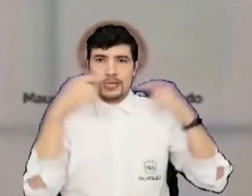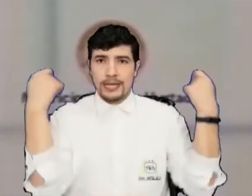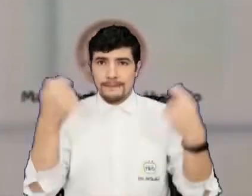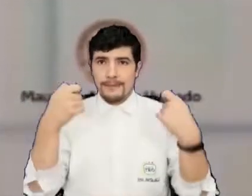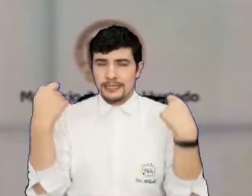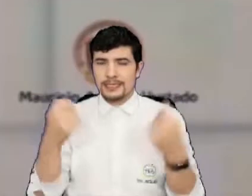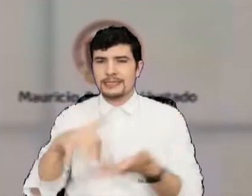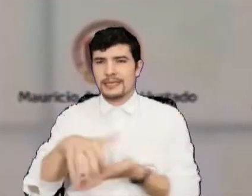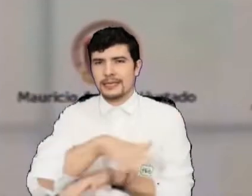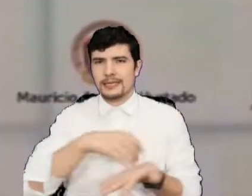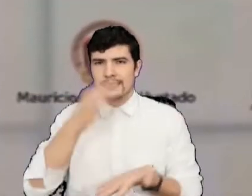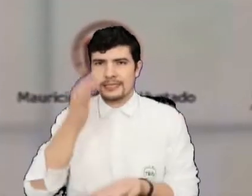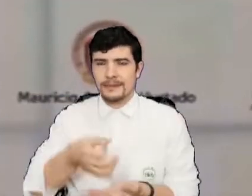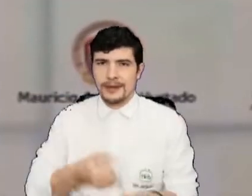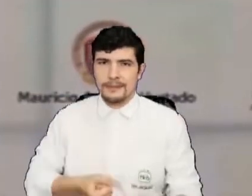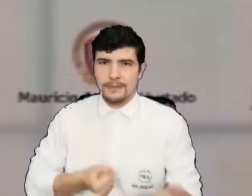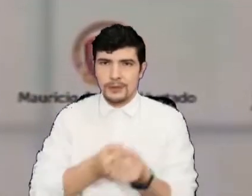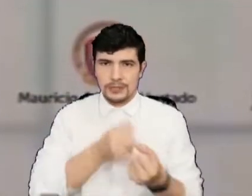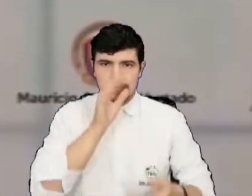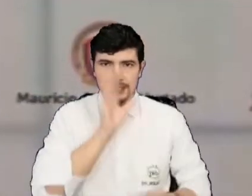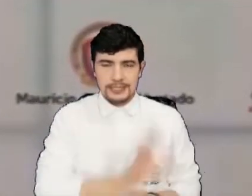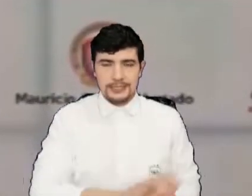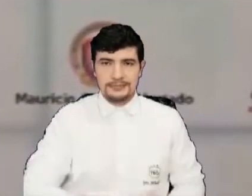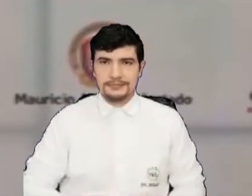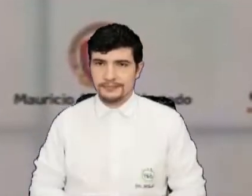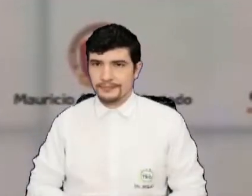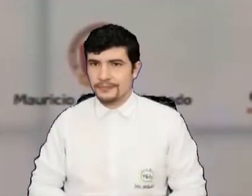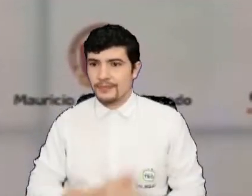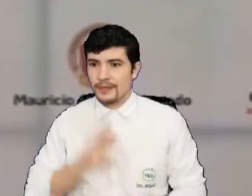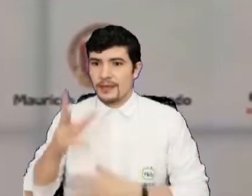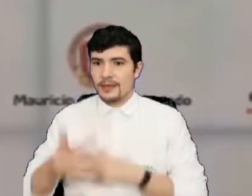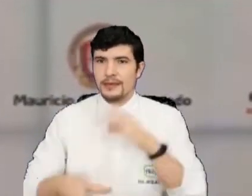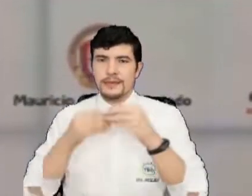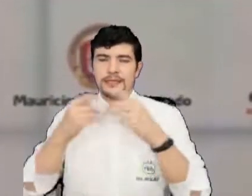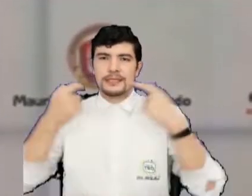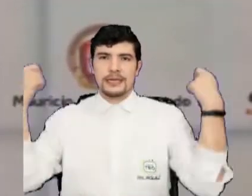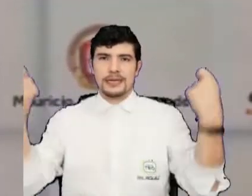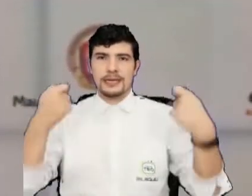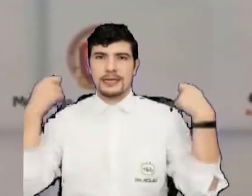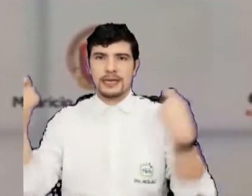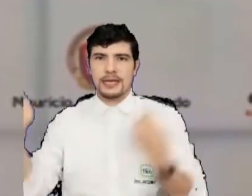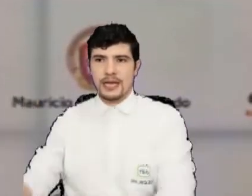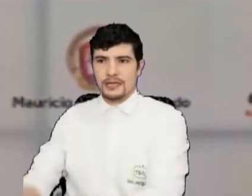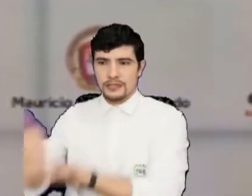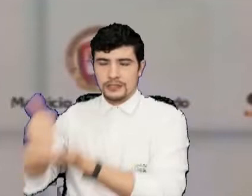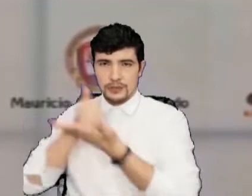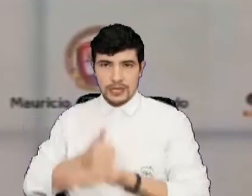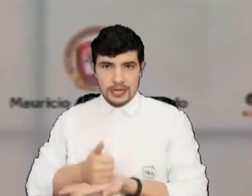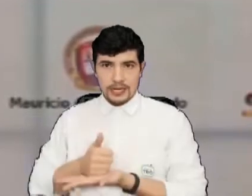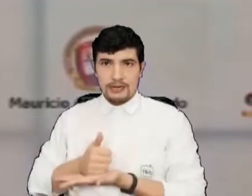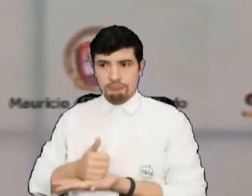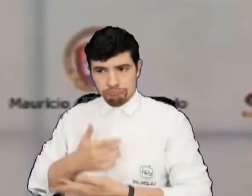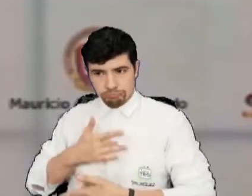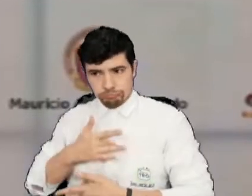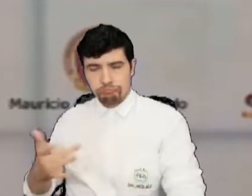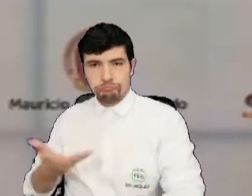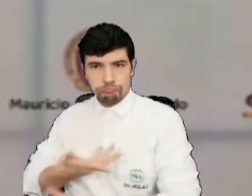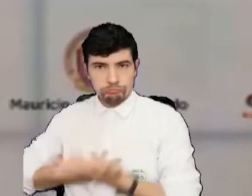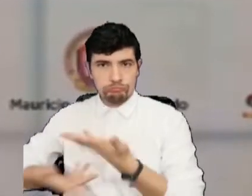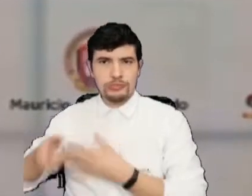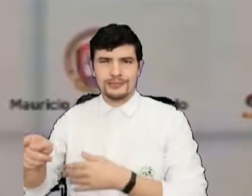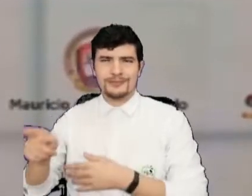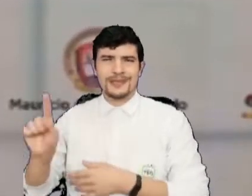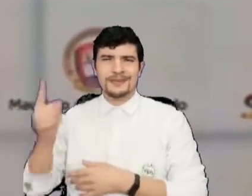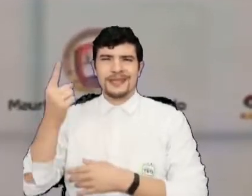del riesgo, 54.000, a la campaña Ayudarnos Hace Bien de la primera dama, la doctora María Juliana Ruiz,